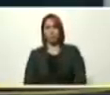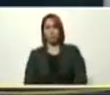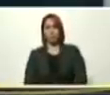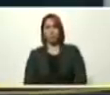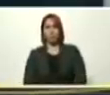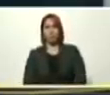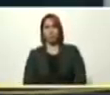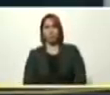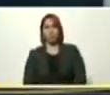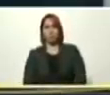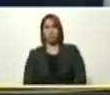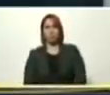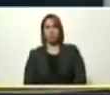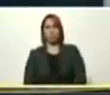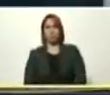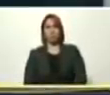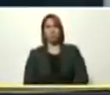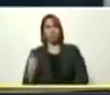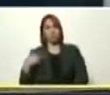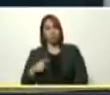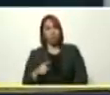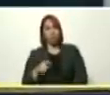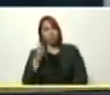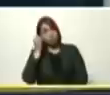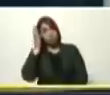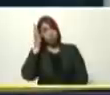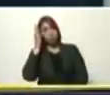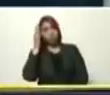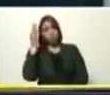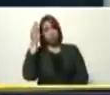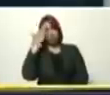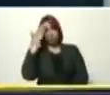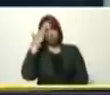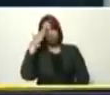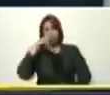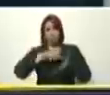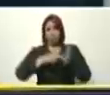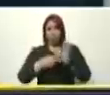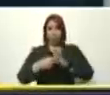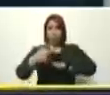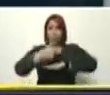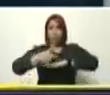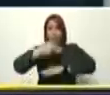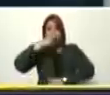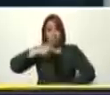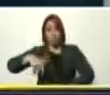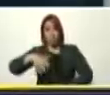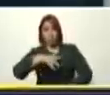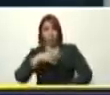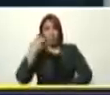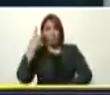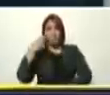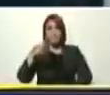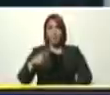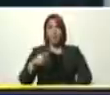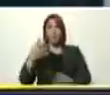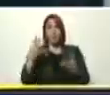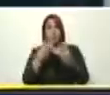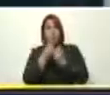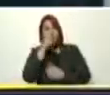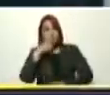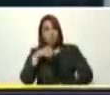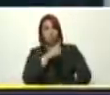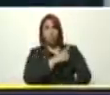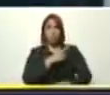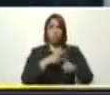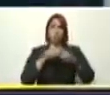Así que si tenemos el concepto de un gobierno del pueblo, para el pueblo, de gobernar junto al pueblo, del